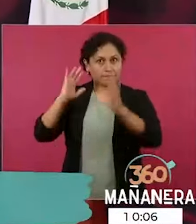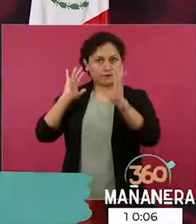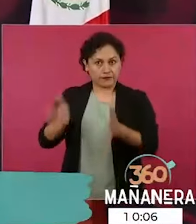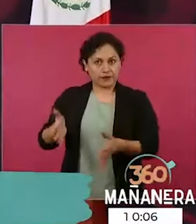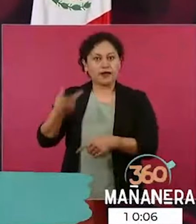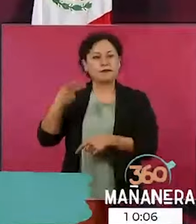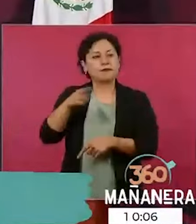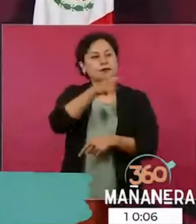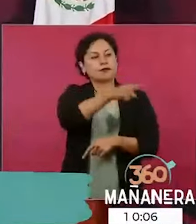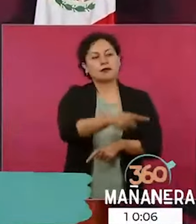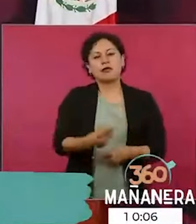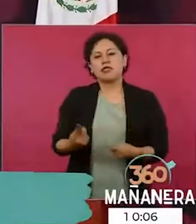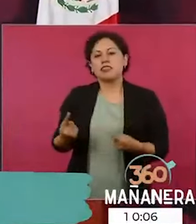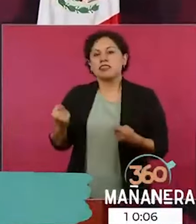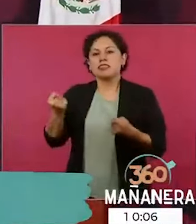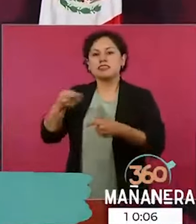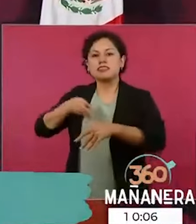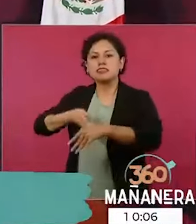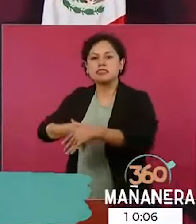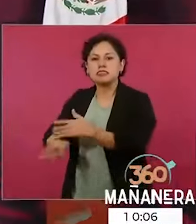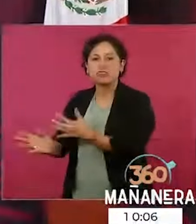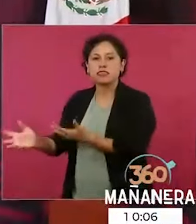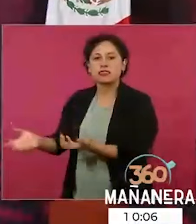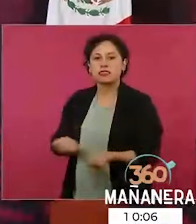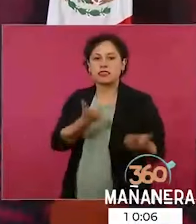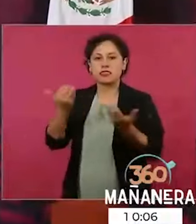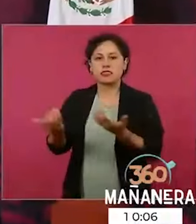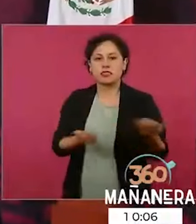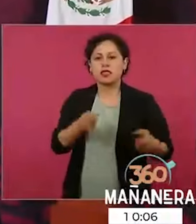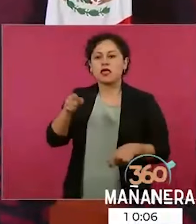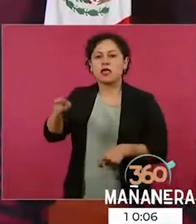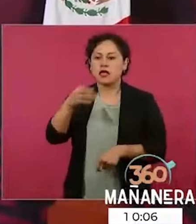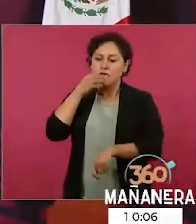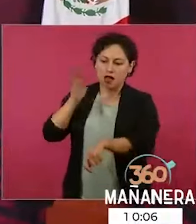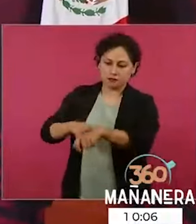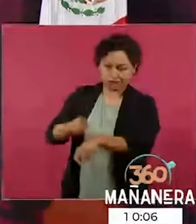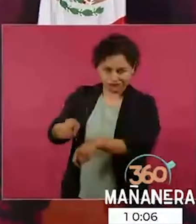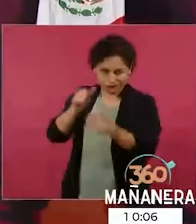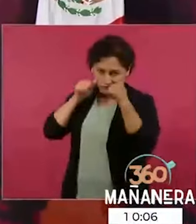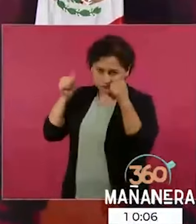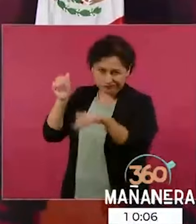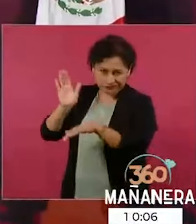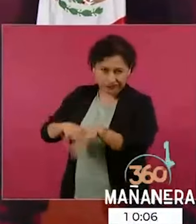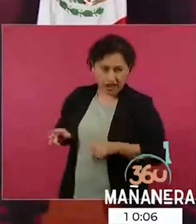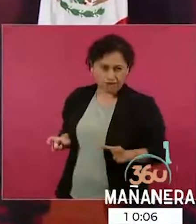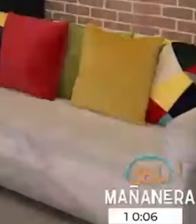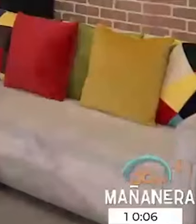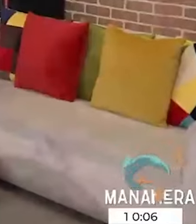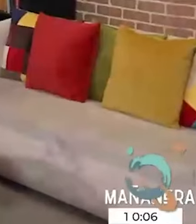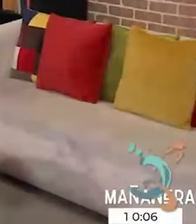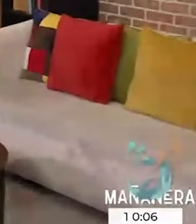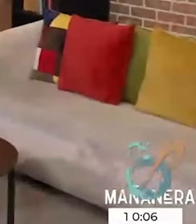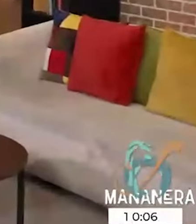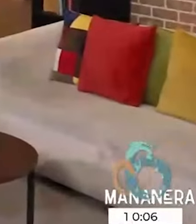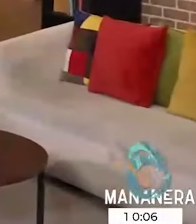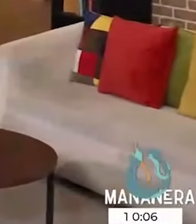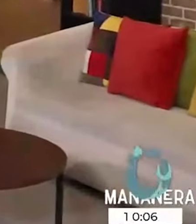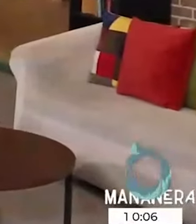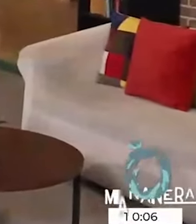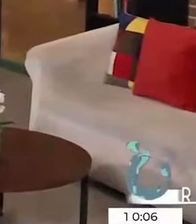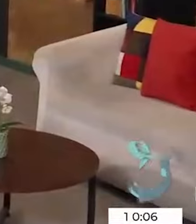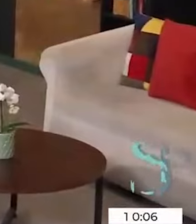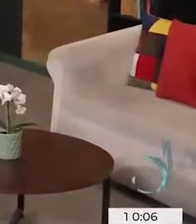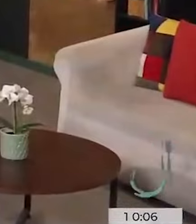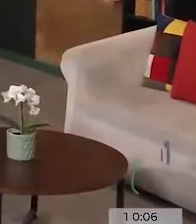estrictos en vigilar que ya no siguieran destruyendo el área de hecho el presidente